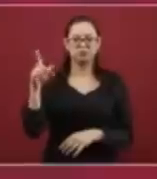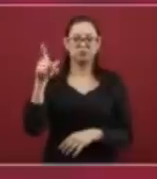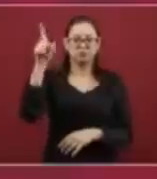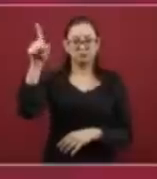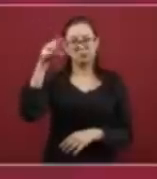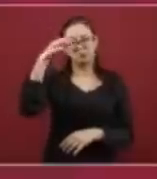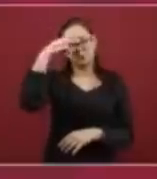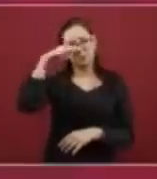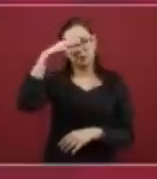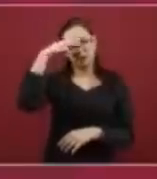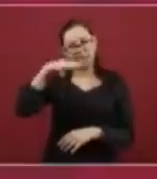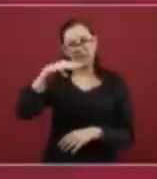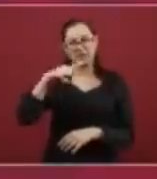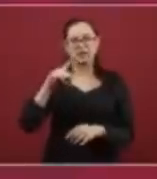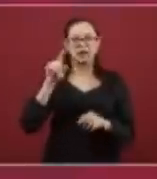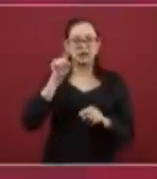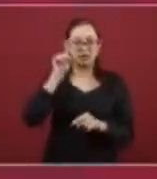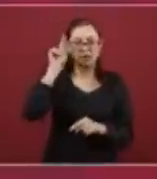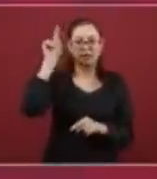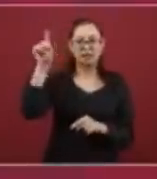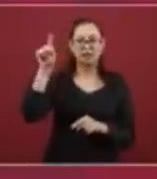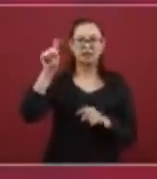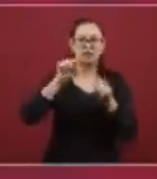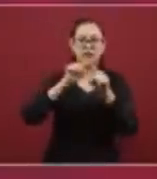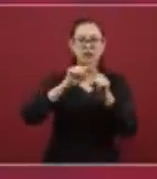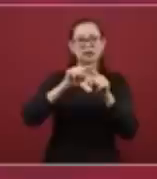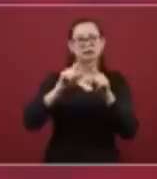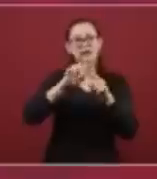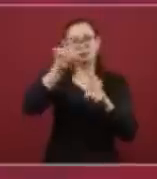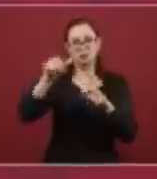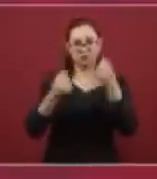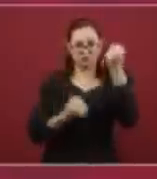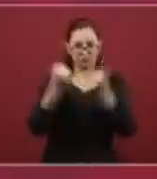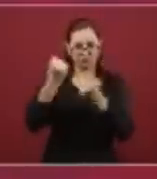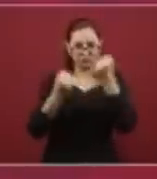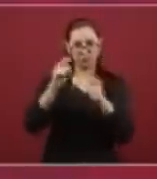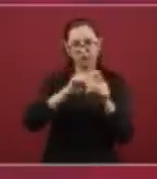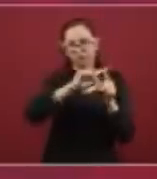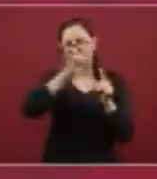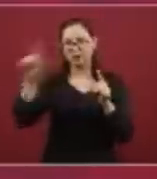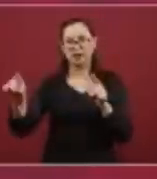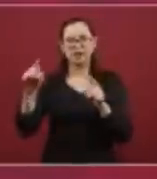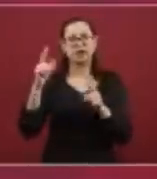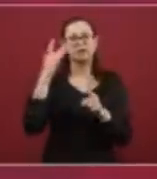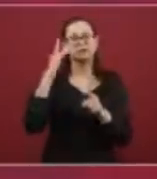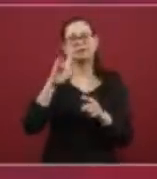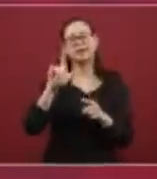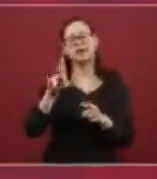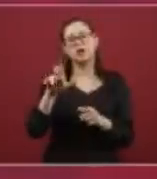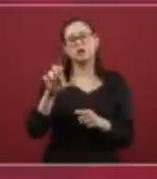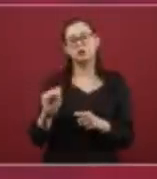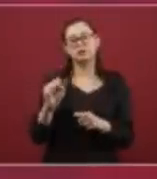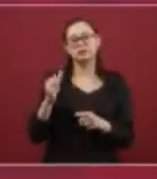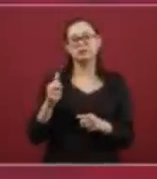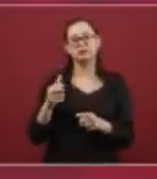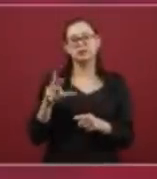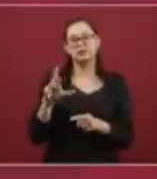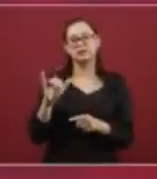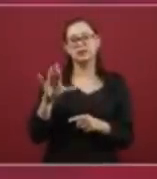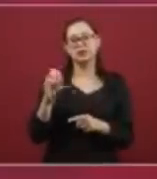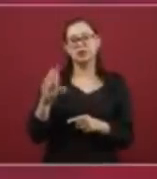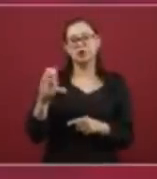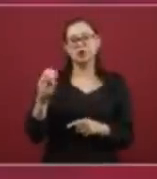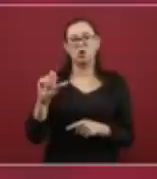Mexicali para ir por tierra a San Luis, Río Colorado. Sale el vuelo como a